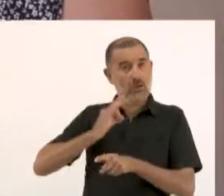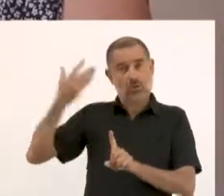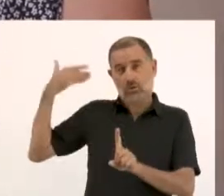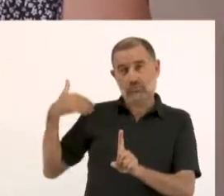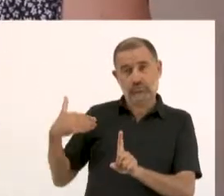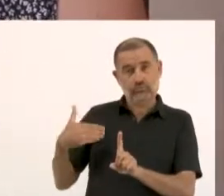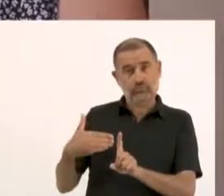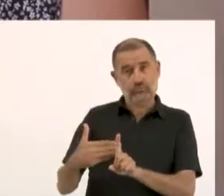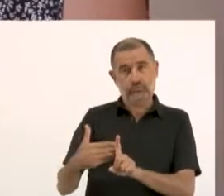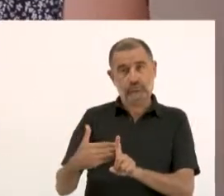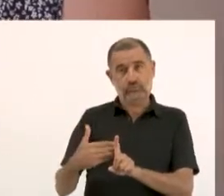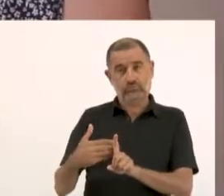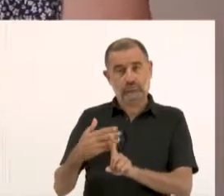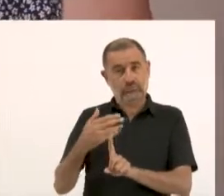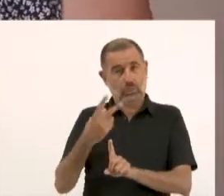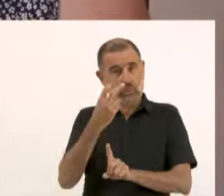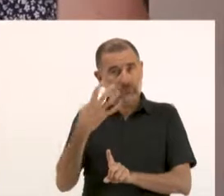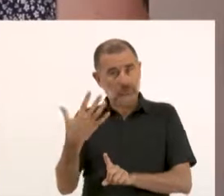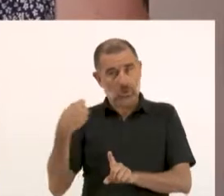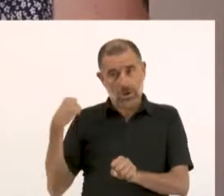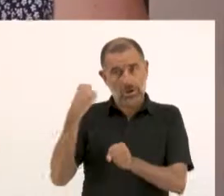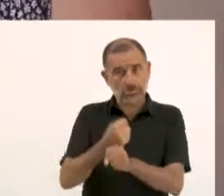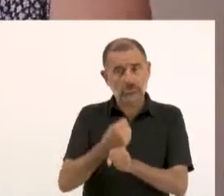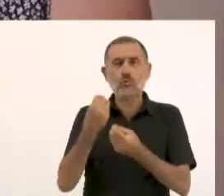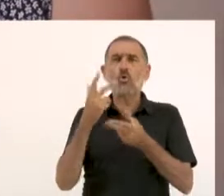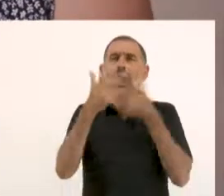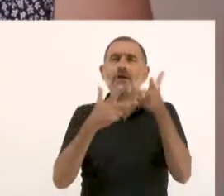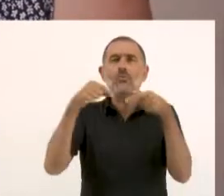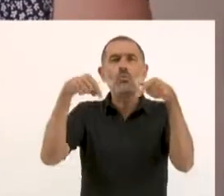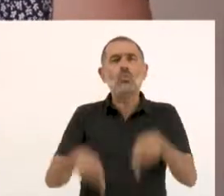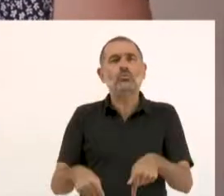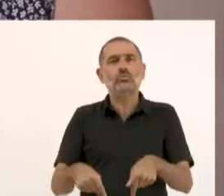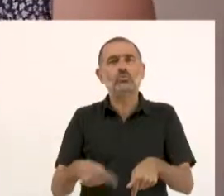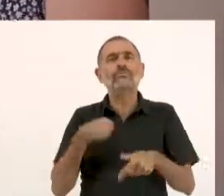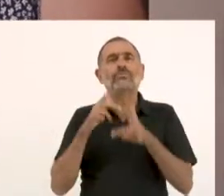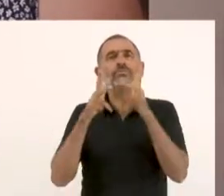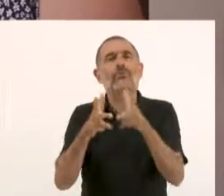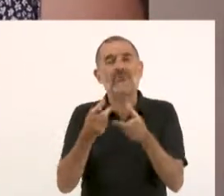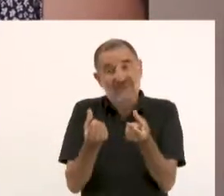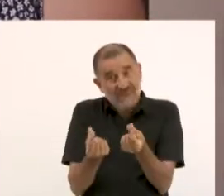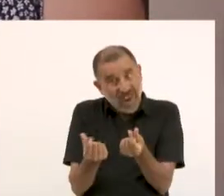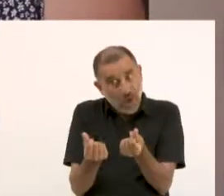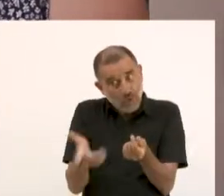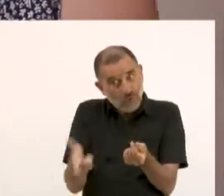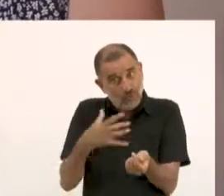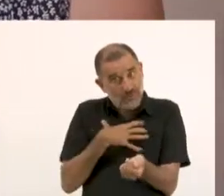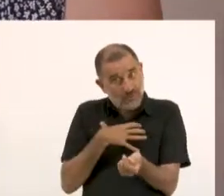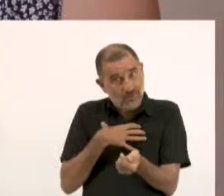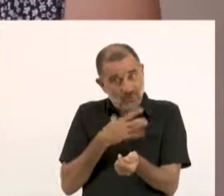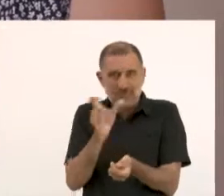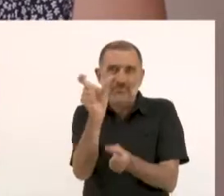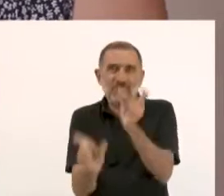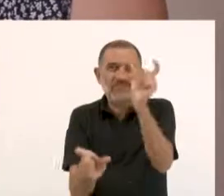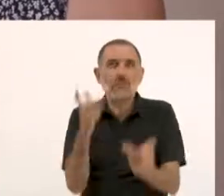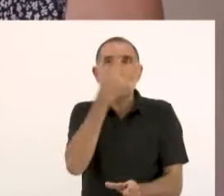región de la Laguna Mar Chiquita, pero nos estamos planteando, bueno, ¿son de valor patrimonial? Estos que estamos encontrando, que son restos, si bien